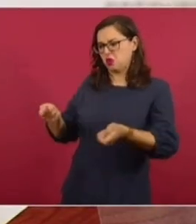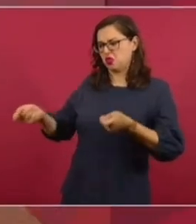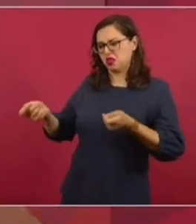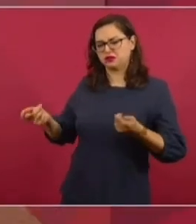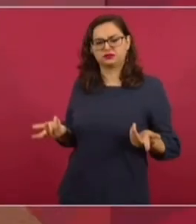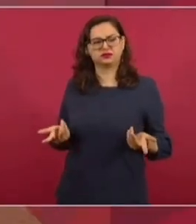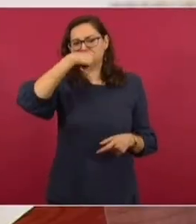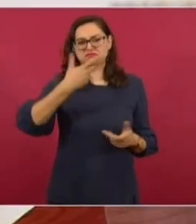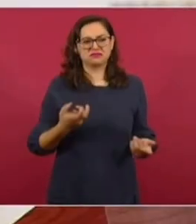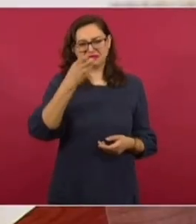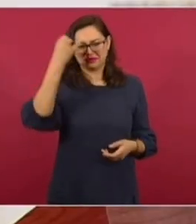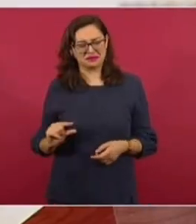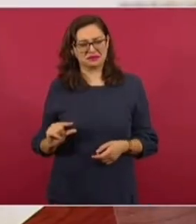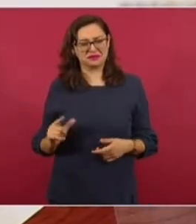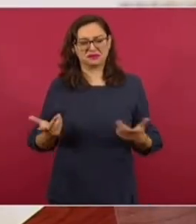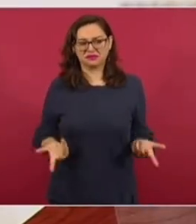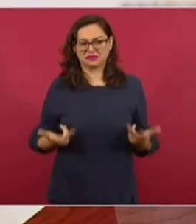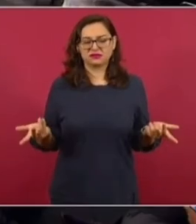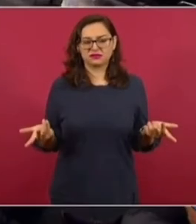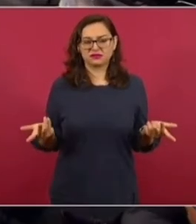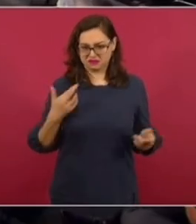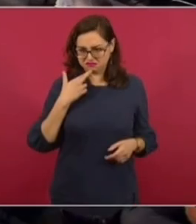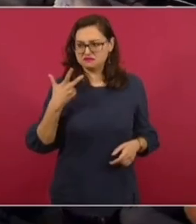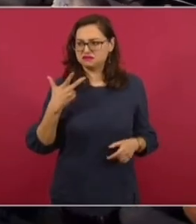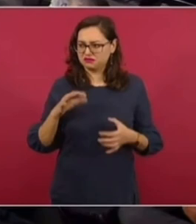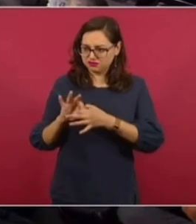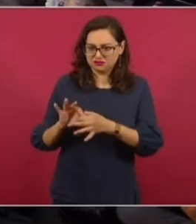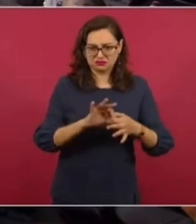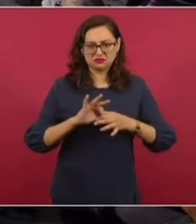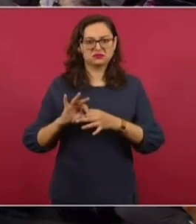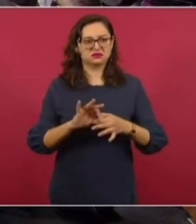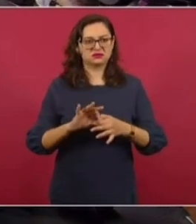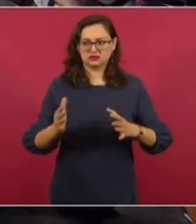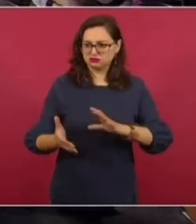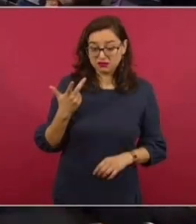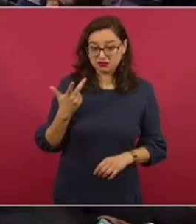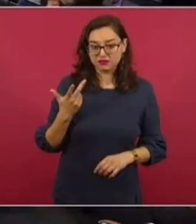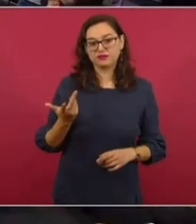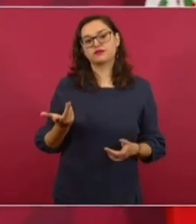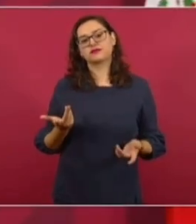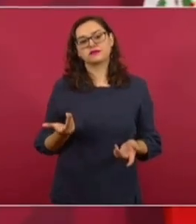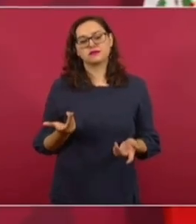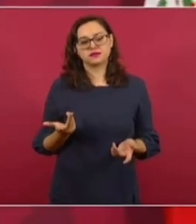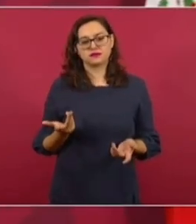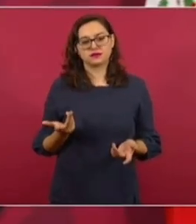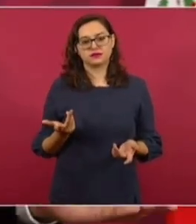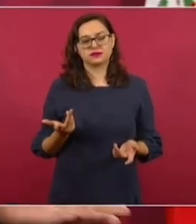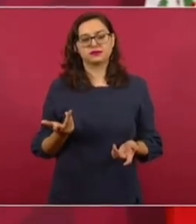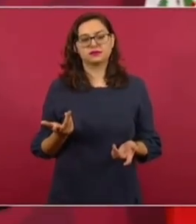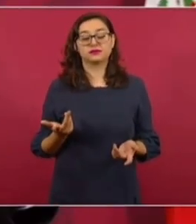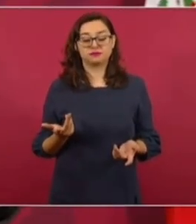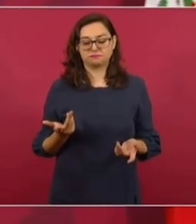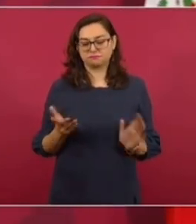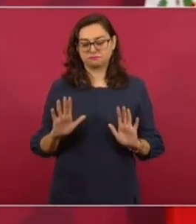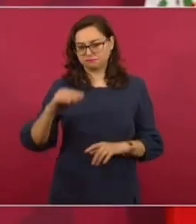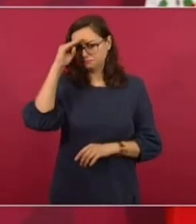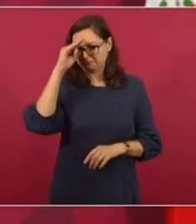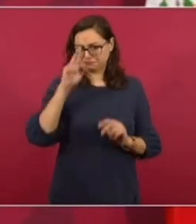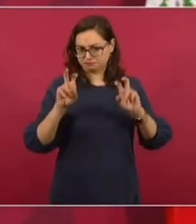¿Qué no nos degrada eso como seres humanos? ¿Qué no es mejor la fraternidad entre nuestros pueblos? Ya están términos